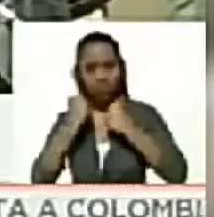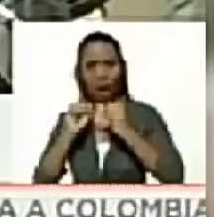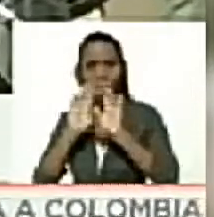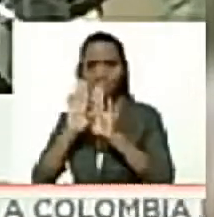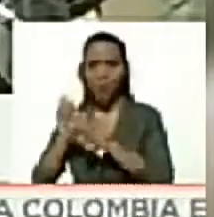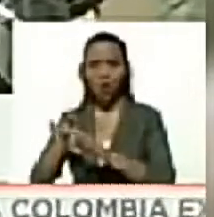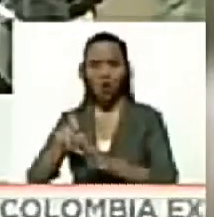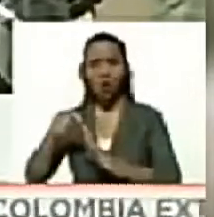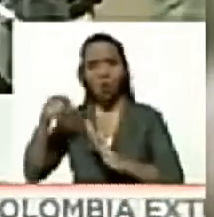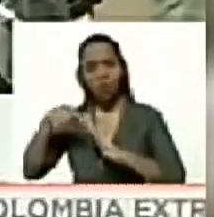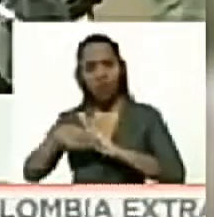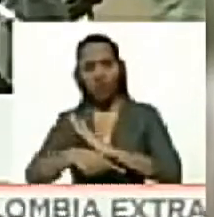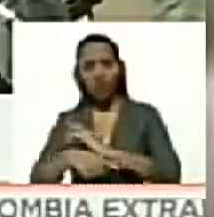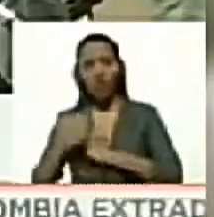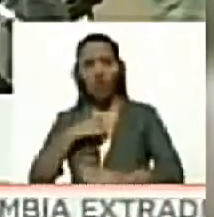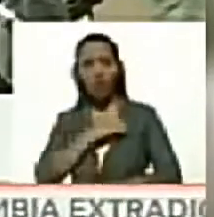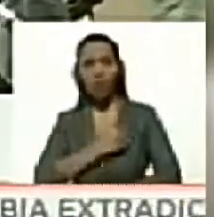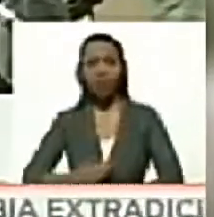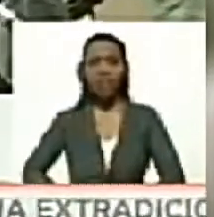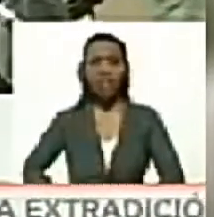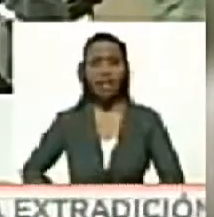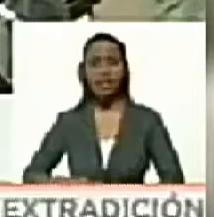en el mismo tiempo